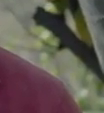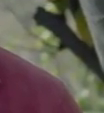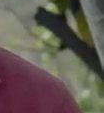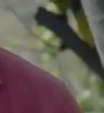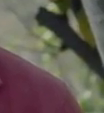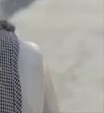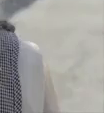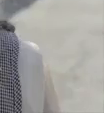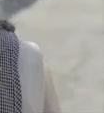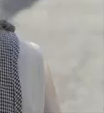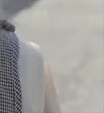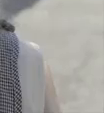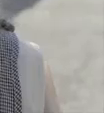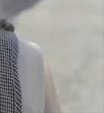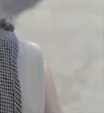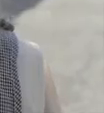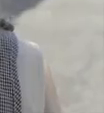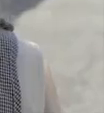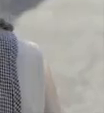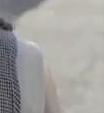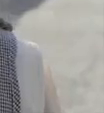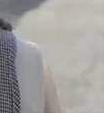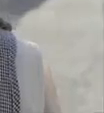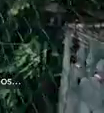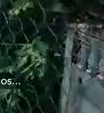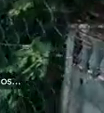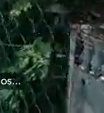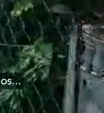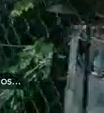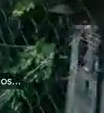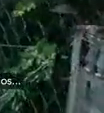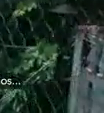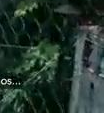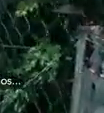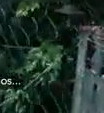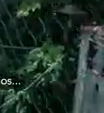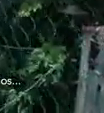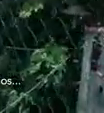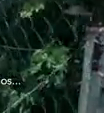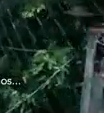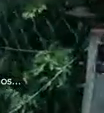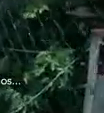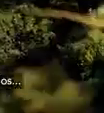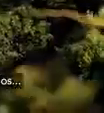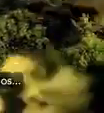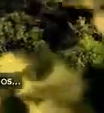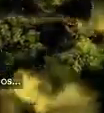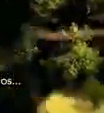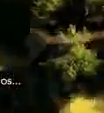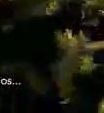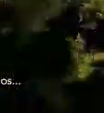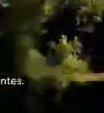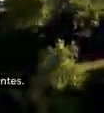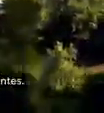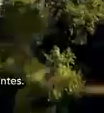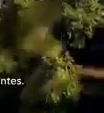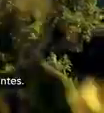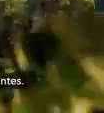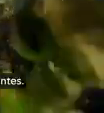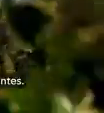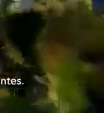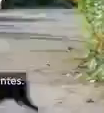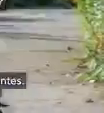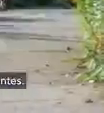el crédito entre las personas más vulnerables. La meta es llevar sucursales a todos los municipios para